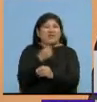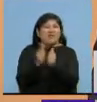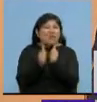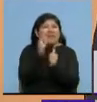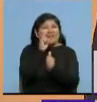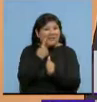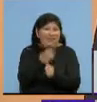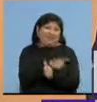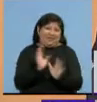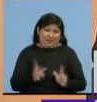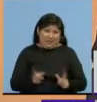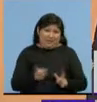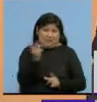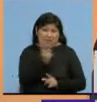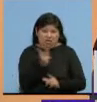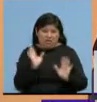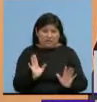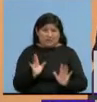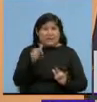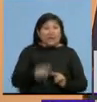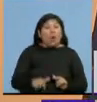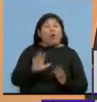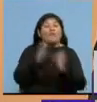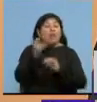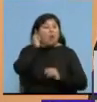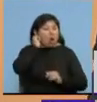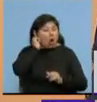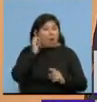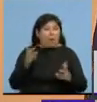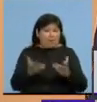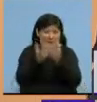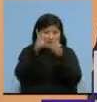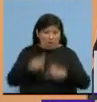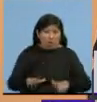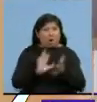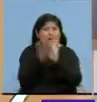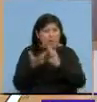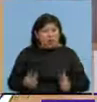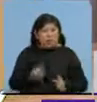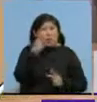En 1997, una mujer que había recibido vida a través de un hígado en el 95